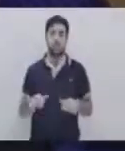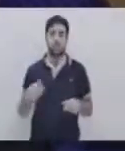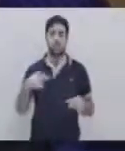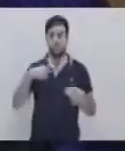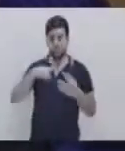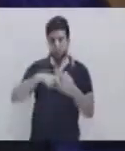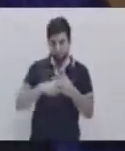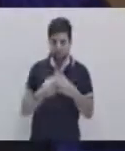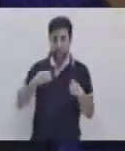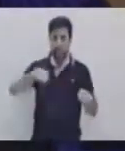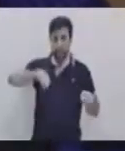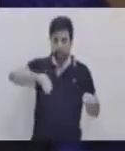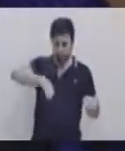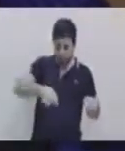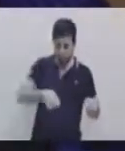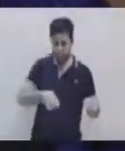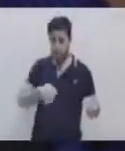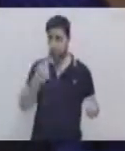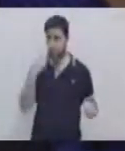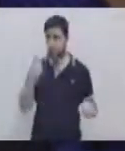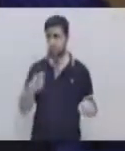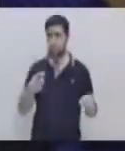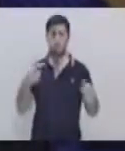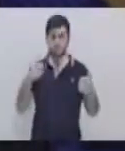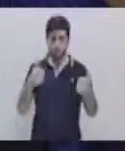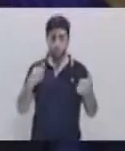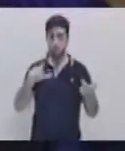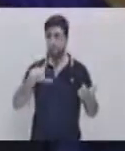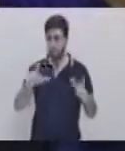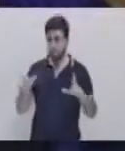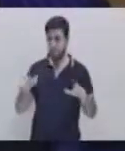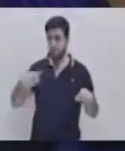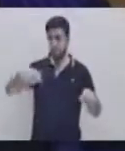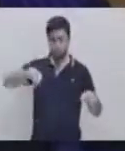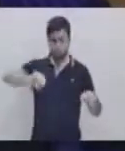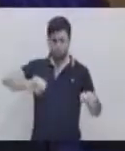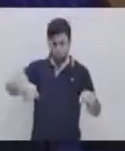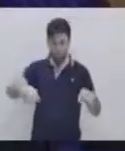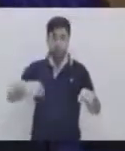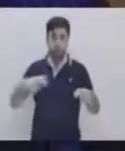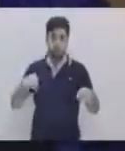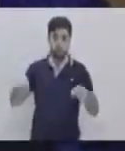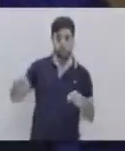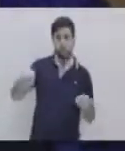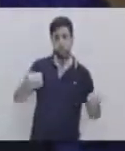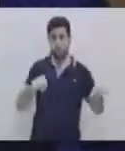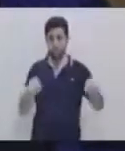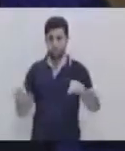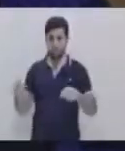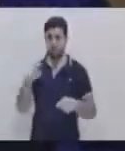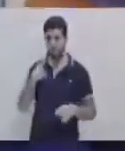tres, vamos a arrancar. Una, dos y tres. ¡Arranquemos!